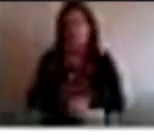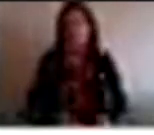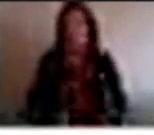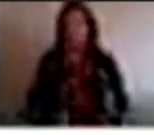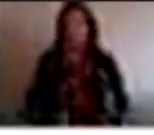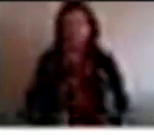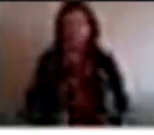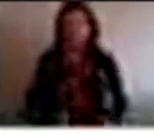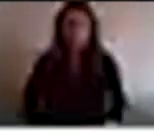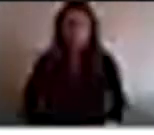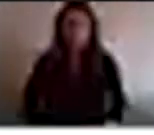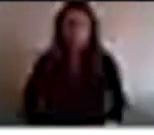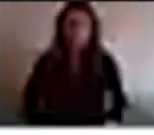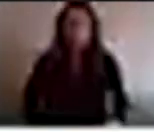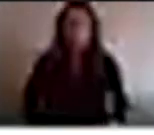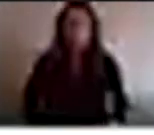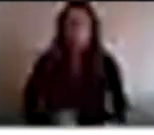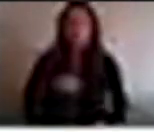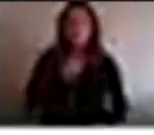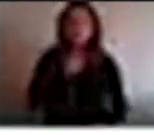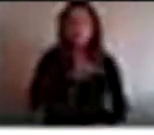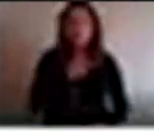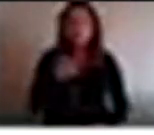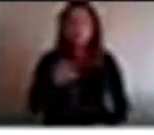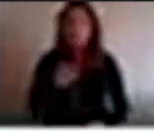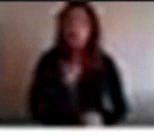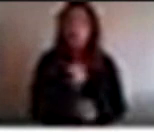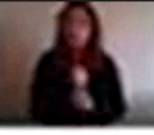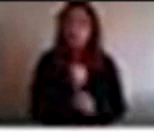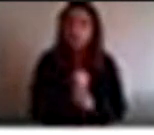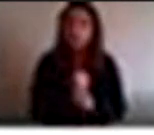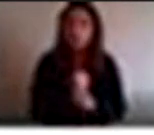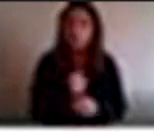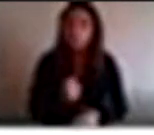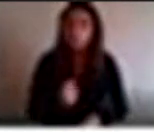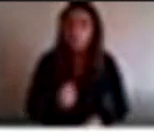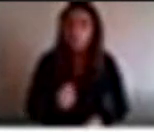El Ministerio del Trabajo pide certificados,